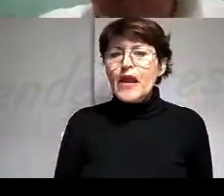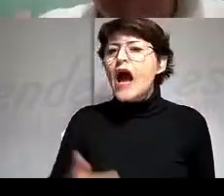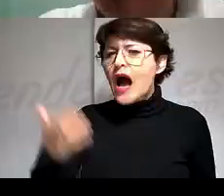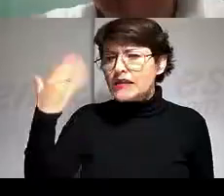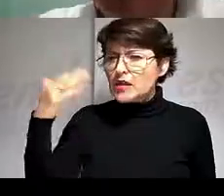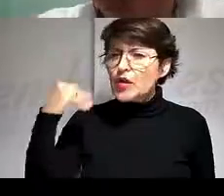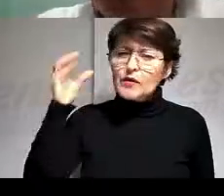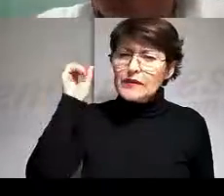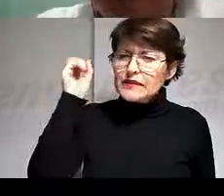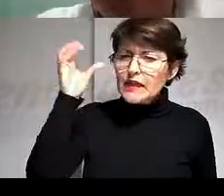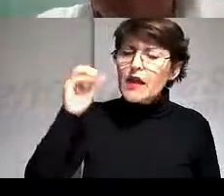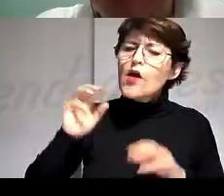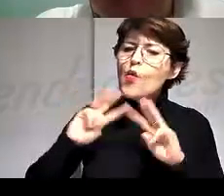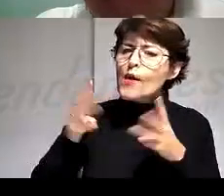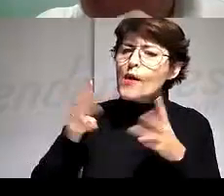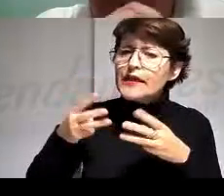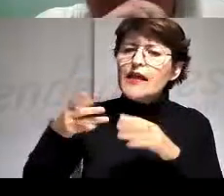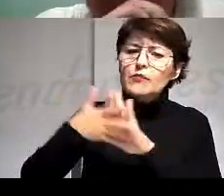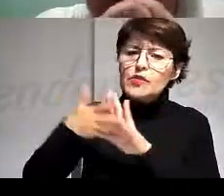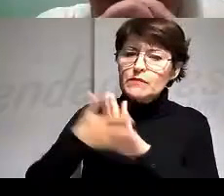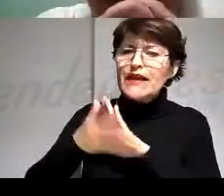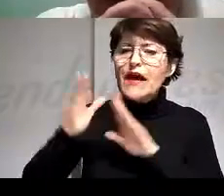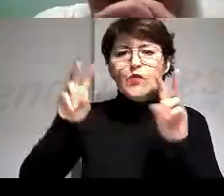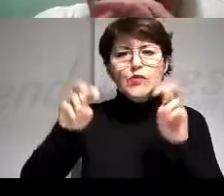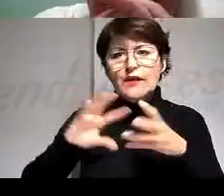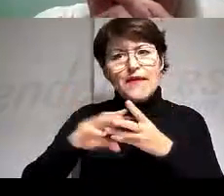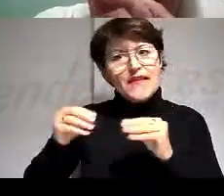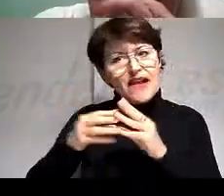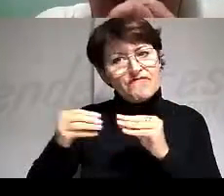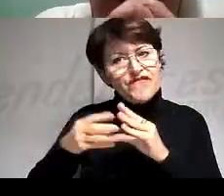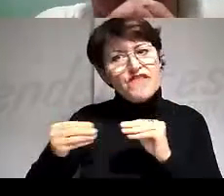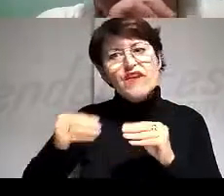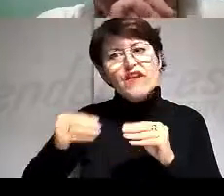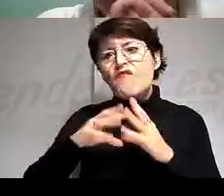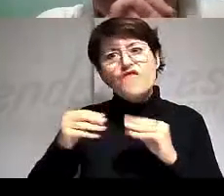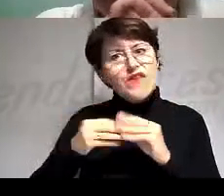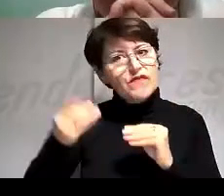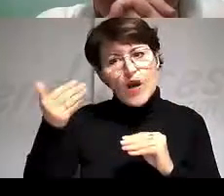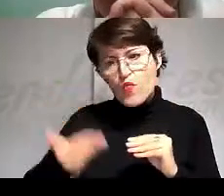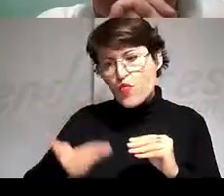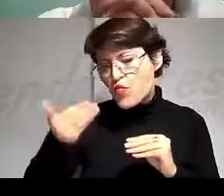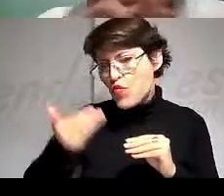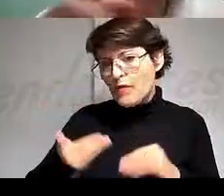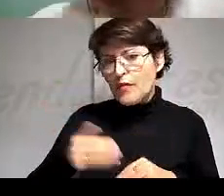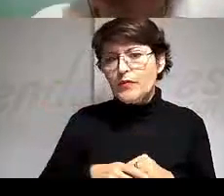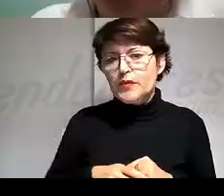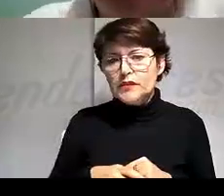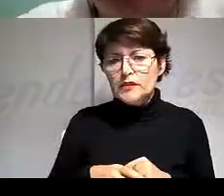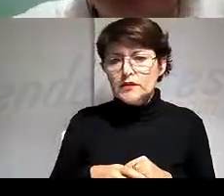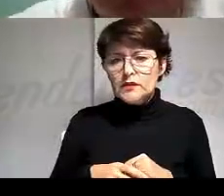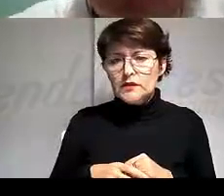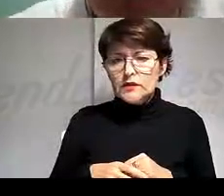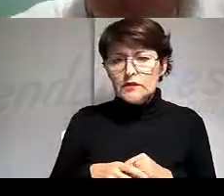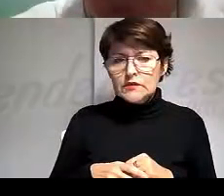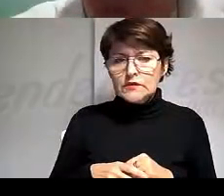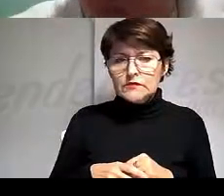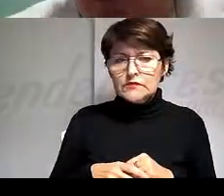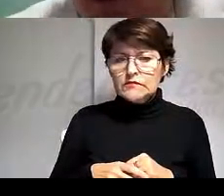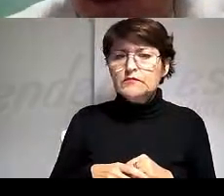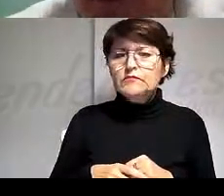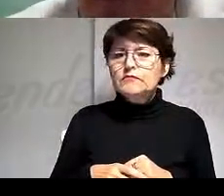hemos hablado del tema de la fibra. La fibra es esencial. La fibra es esencial y probablemente, yo estoy convencido que en